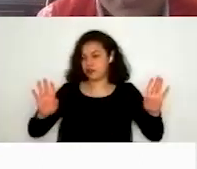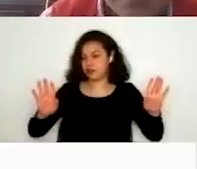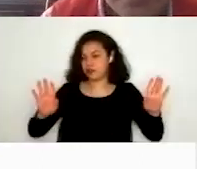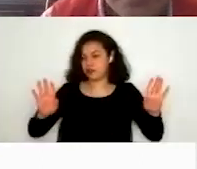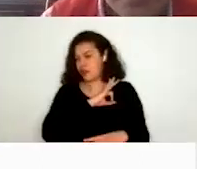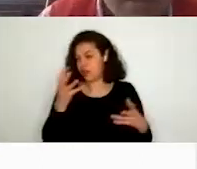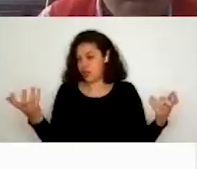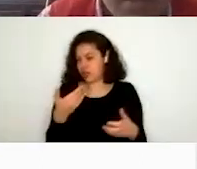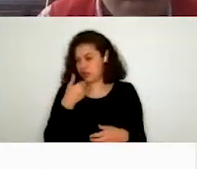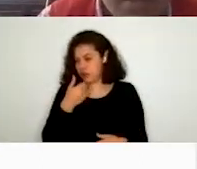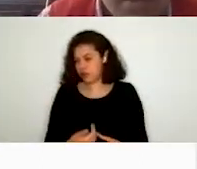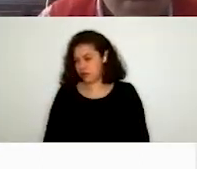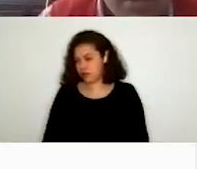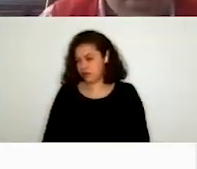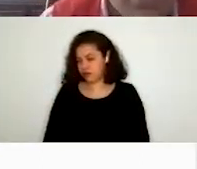operación.